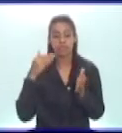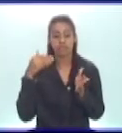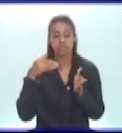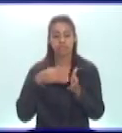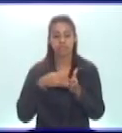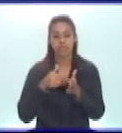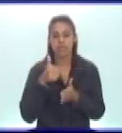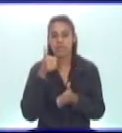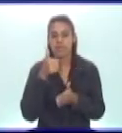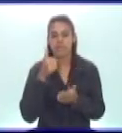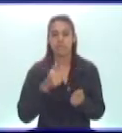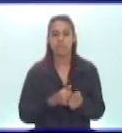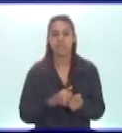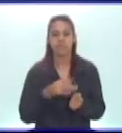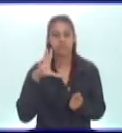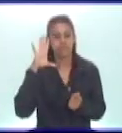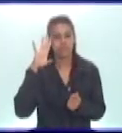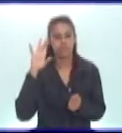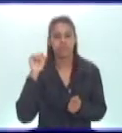claridad que este niño necesita.